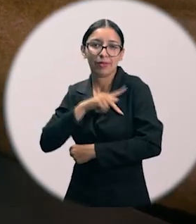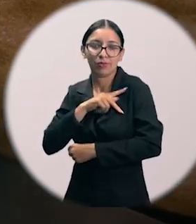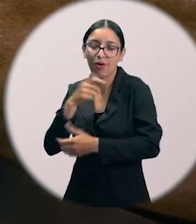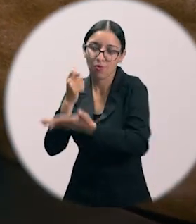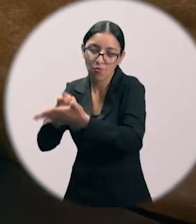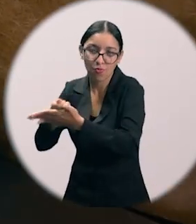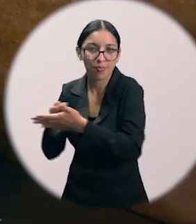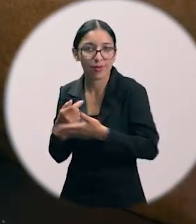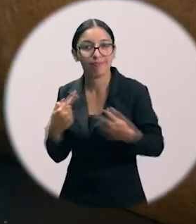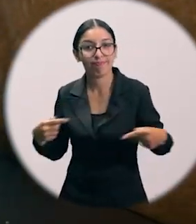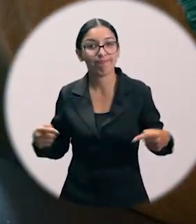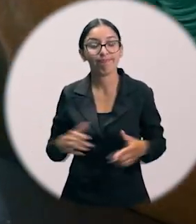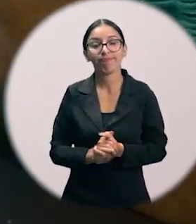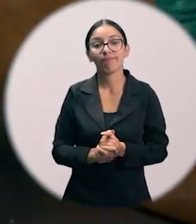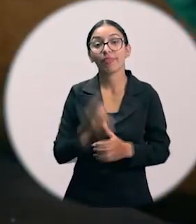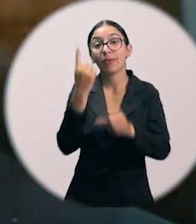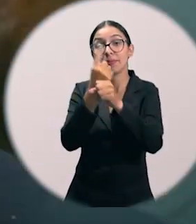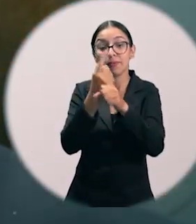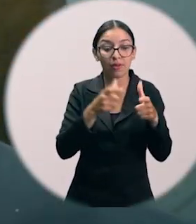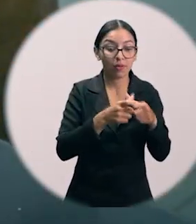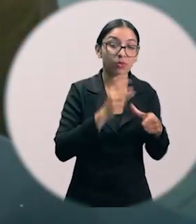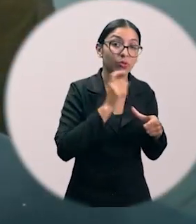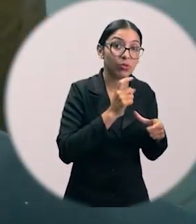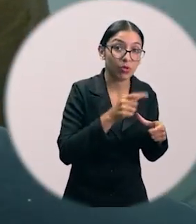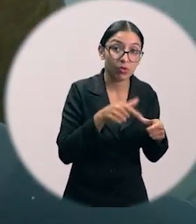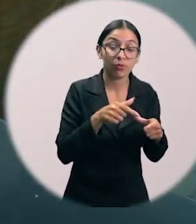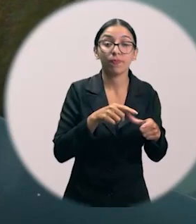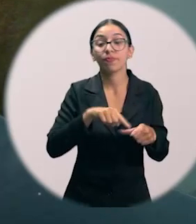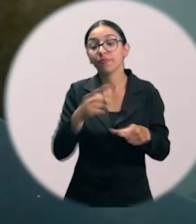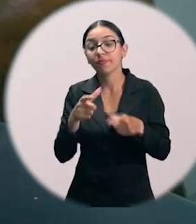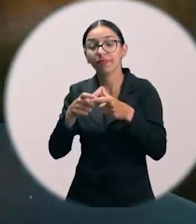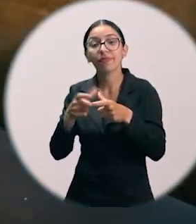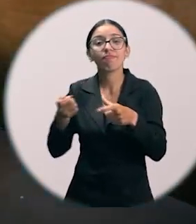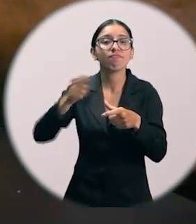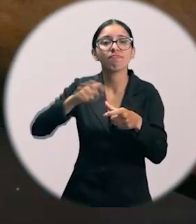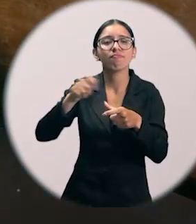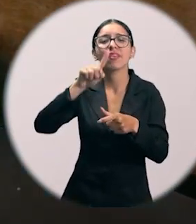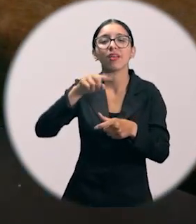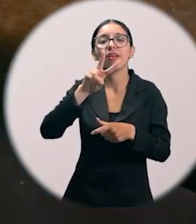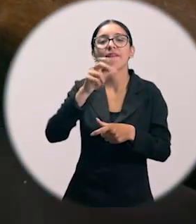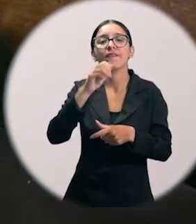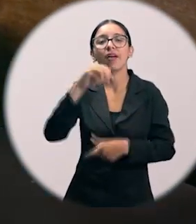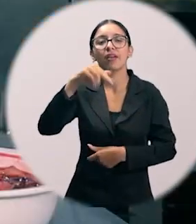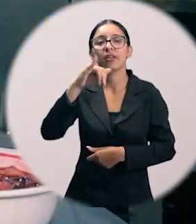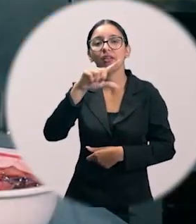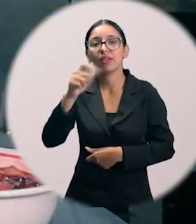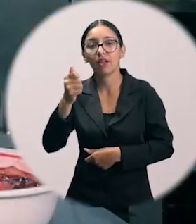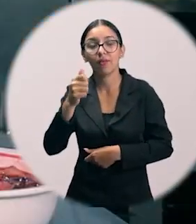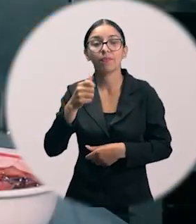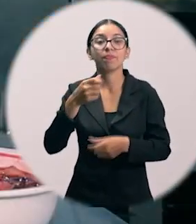que primero ponemos la ciruela, ahora vamos colocando la vainilla, ahora le agregamos